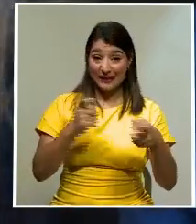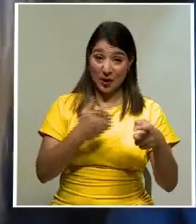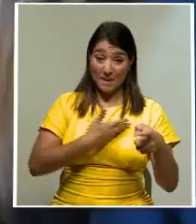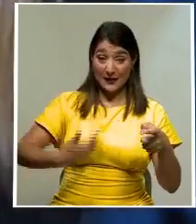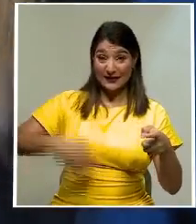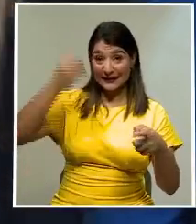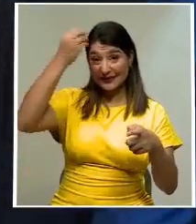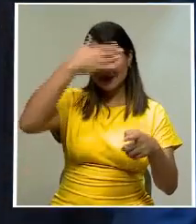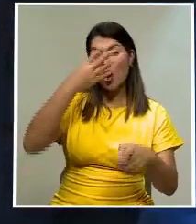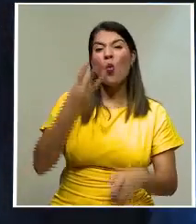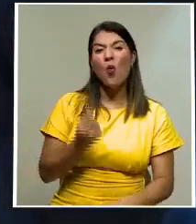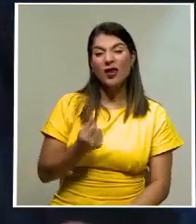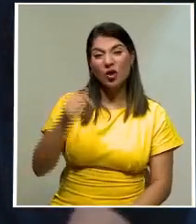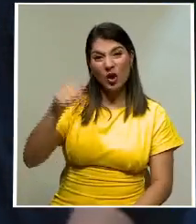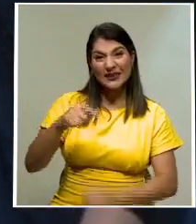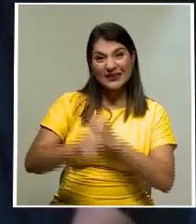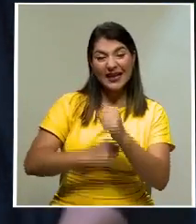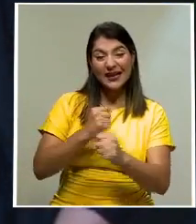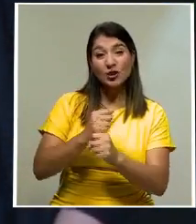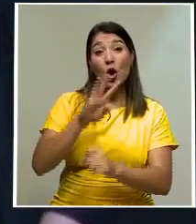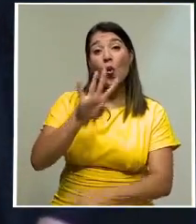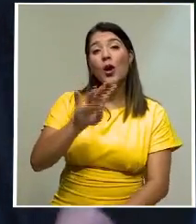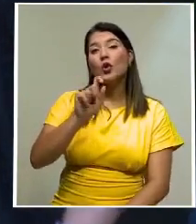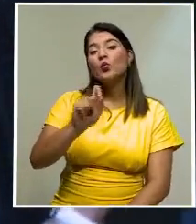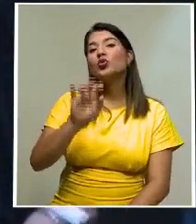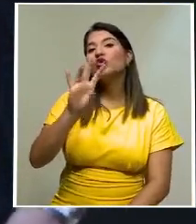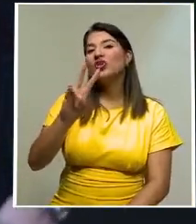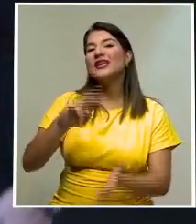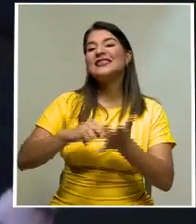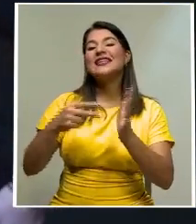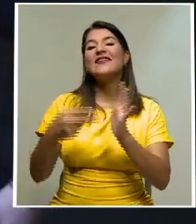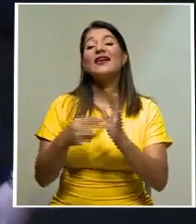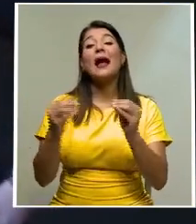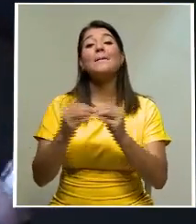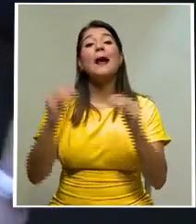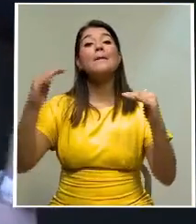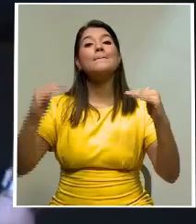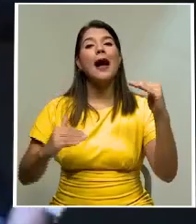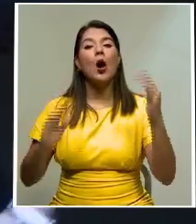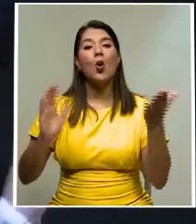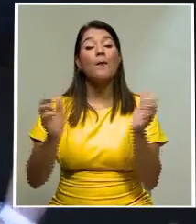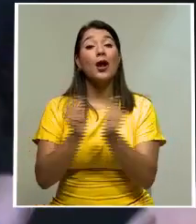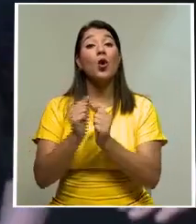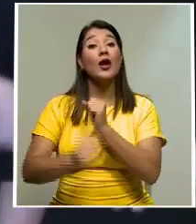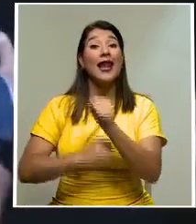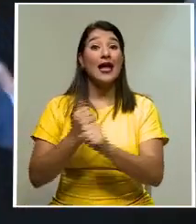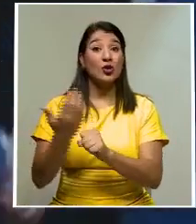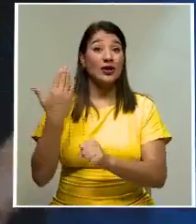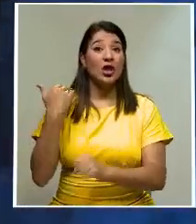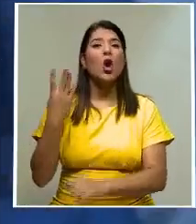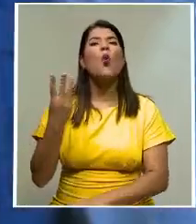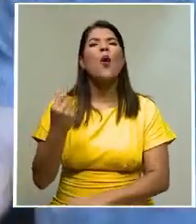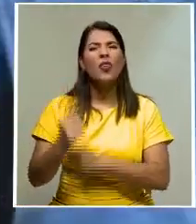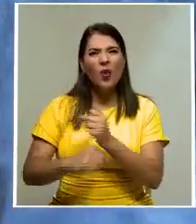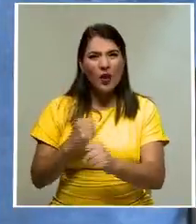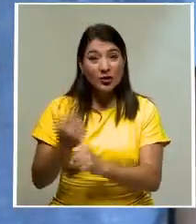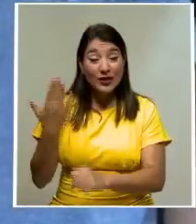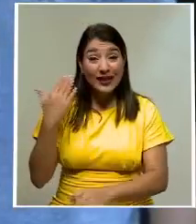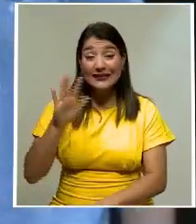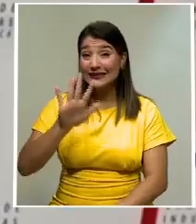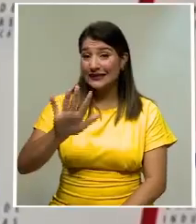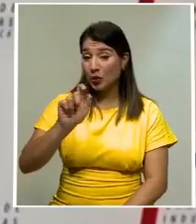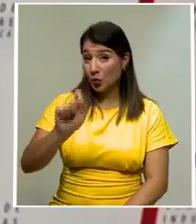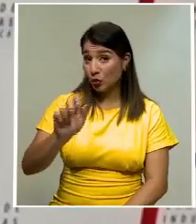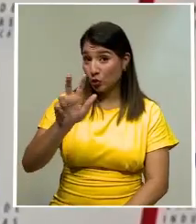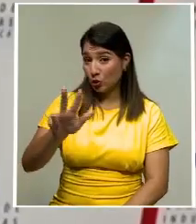un 4,7, inferior al 5,3 que recibió el año anterior. Con respecto a la consulta sobre las medidas